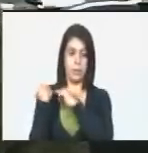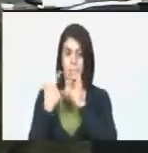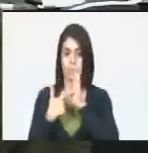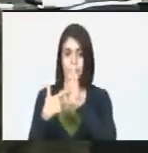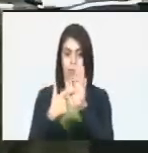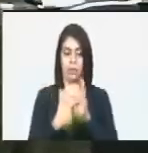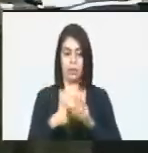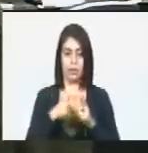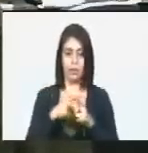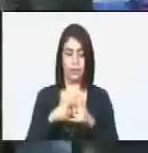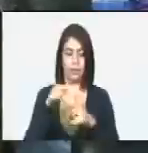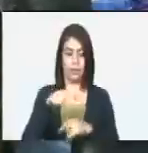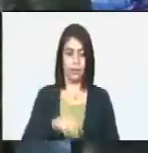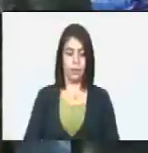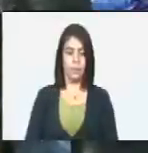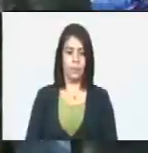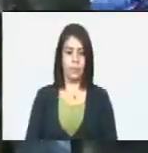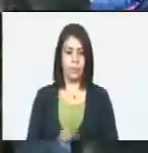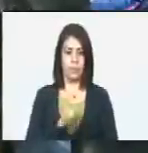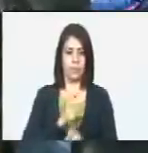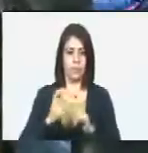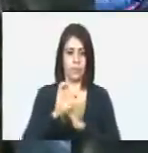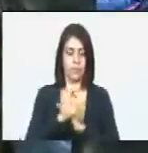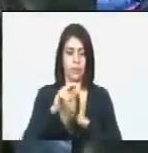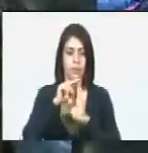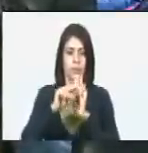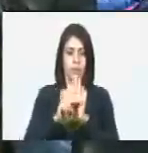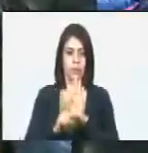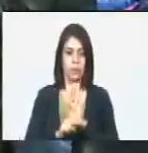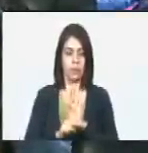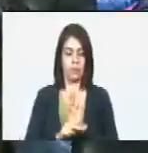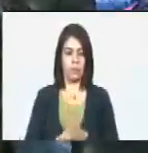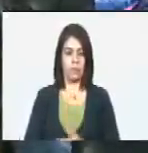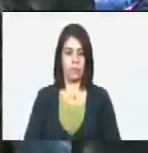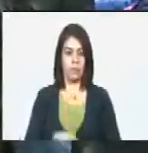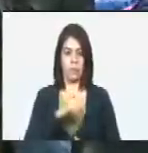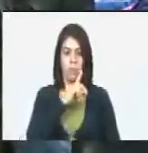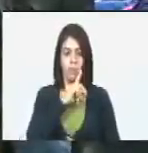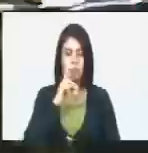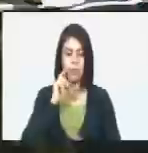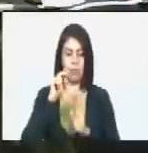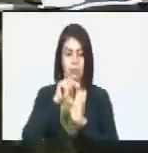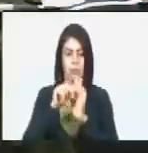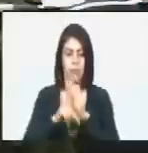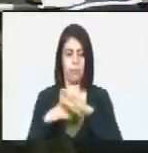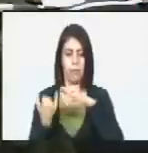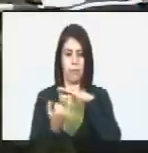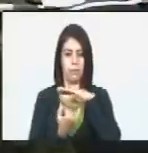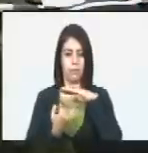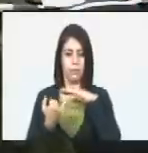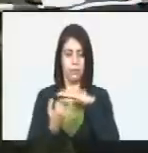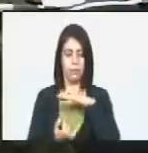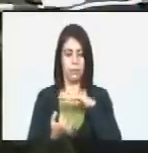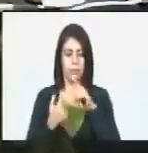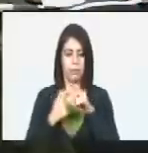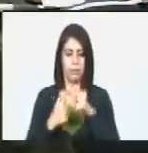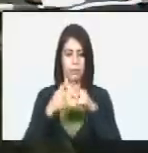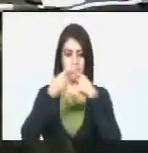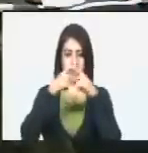efecto, cultural y normativo, cuando se nombra esta institución, cuando se nombran cifras de la